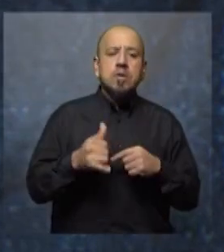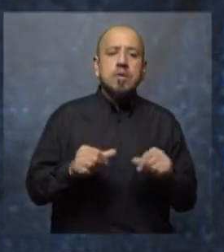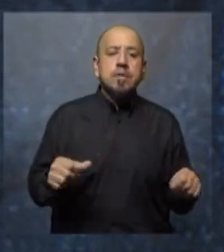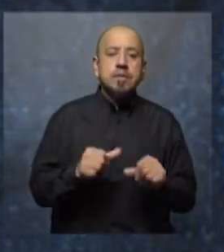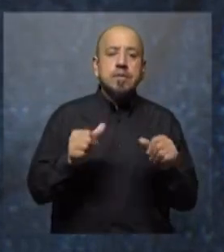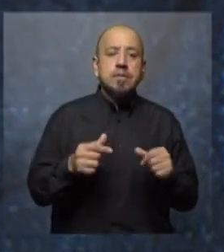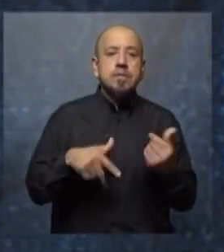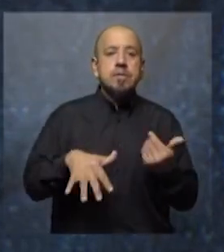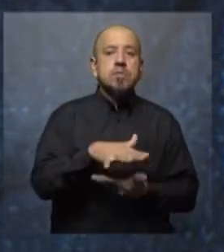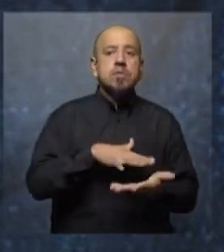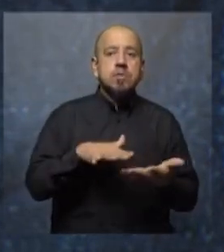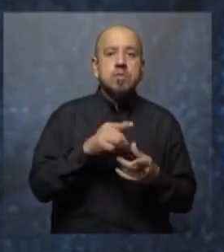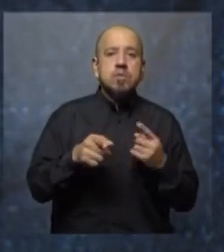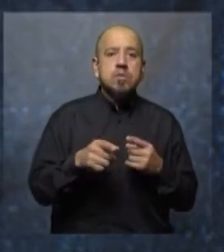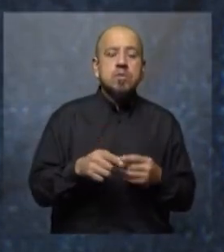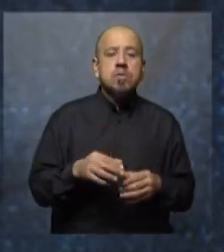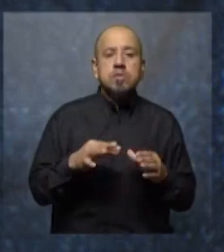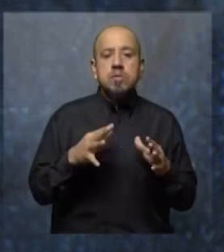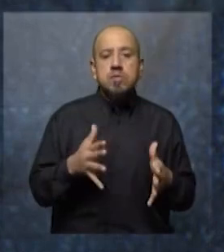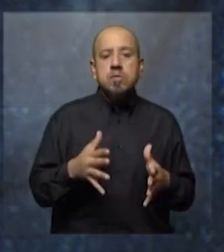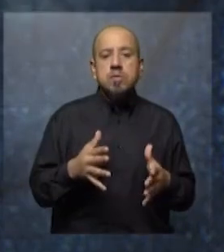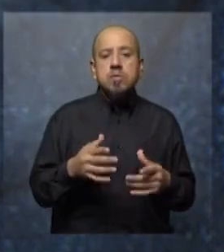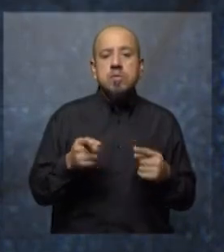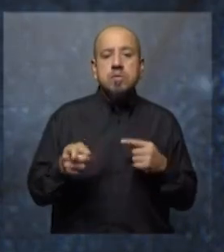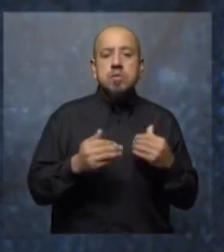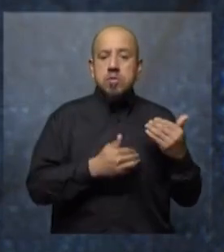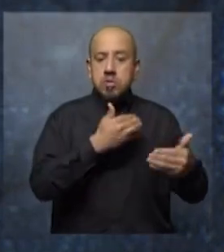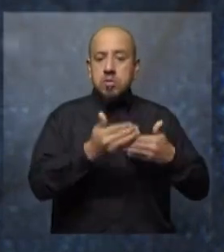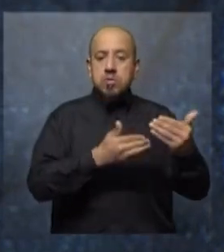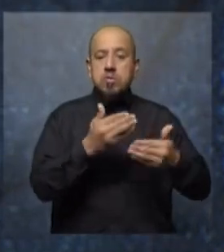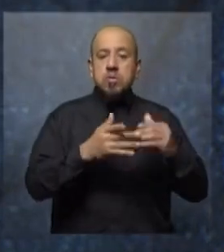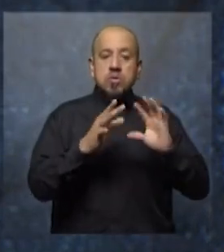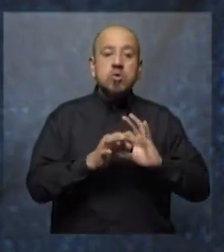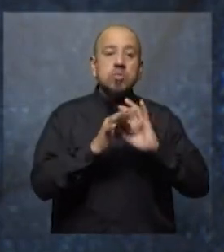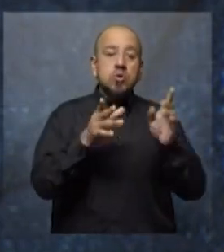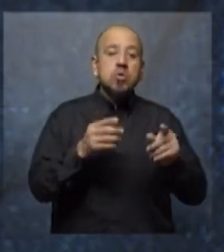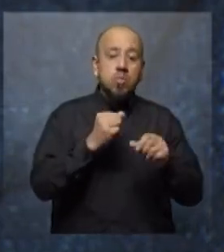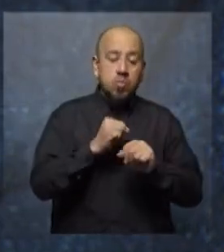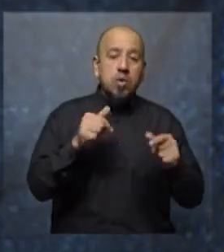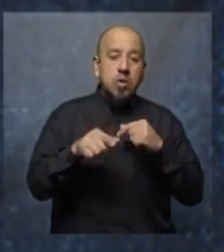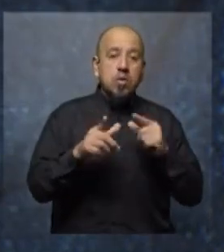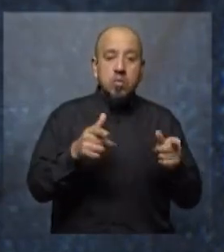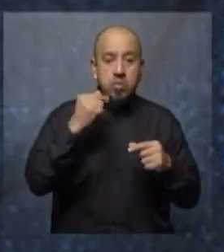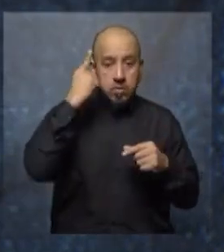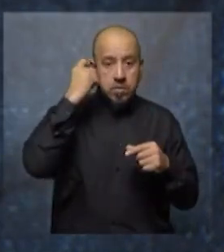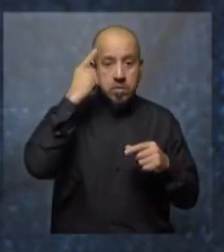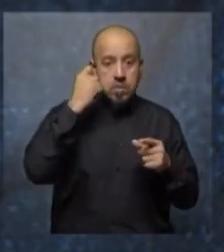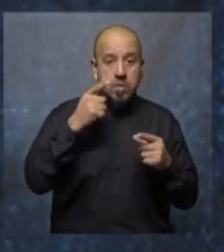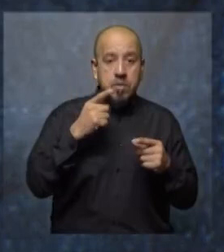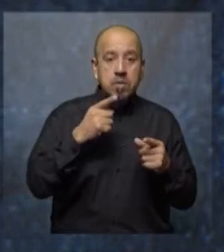situaciones Sí para que esos procesos democrativos puedan acontecer como experiencia